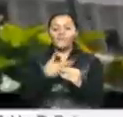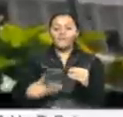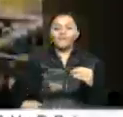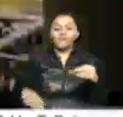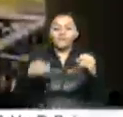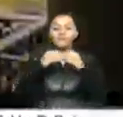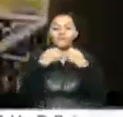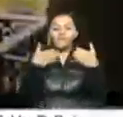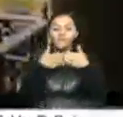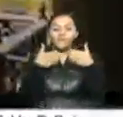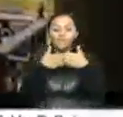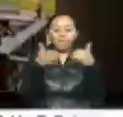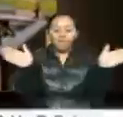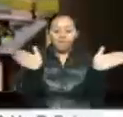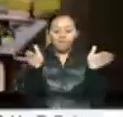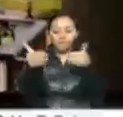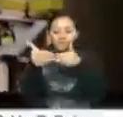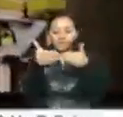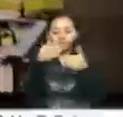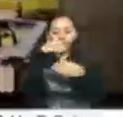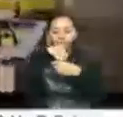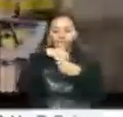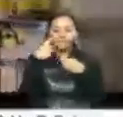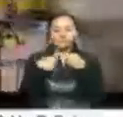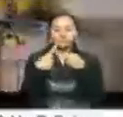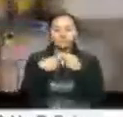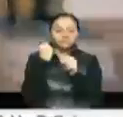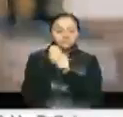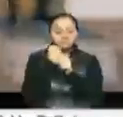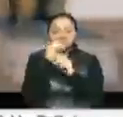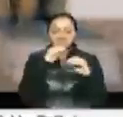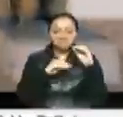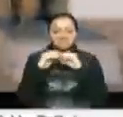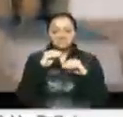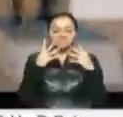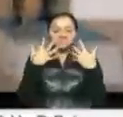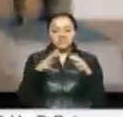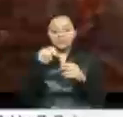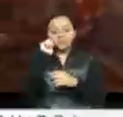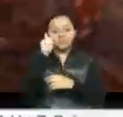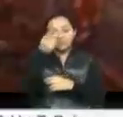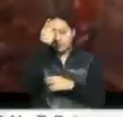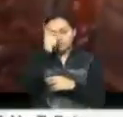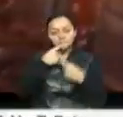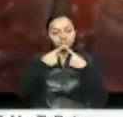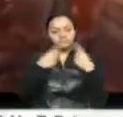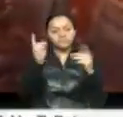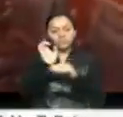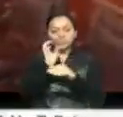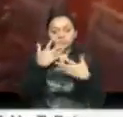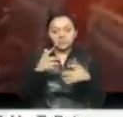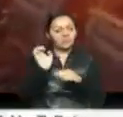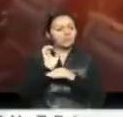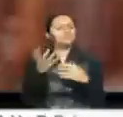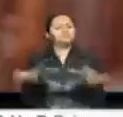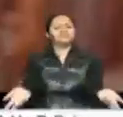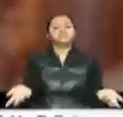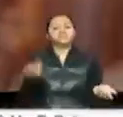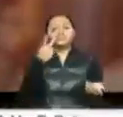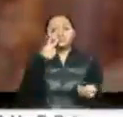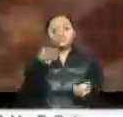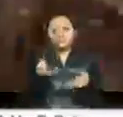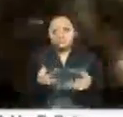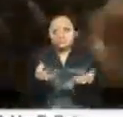se encerraban en cuatro paredes en la capital y tomaban decisiones que muchas veces no beneficiaban a las grandes